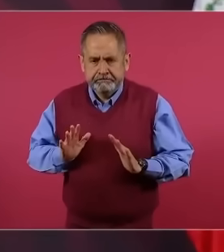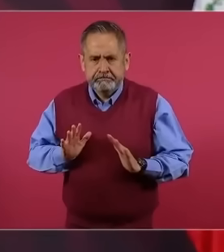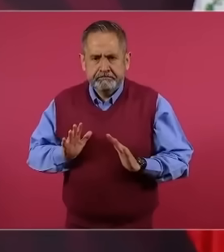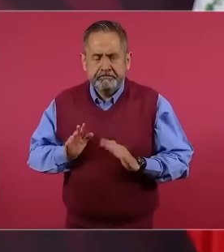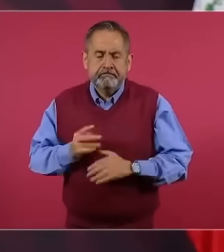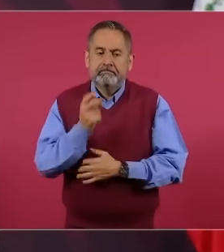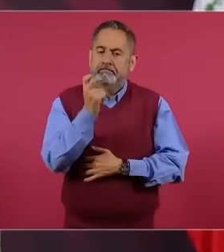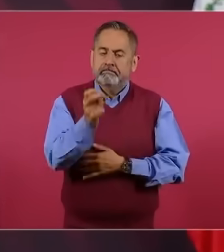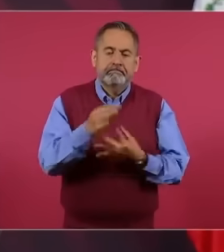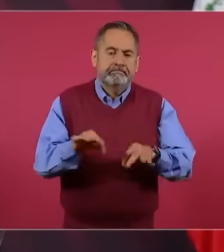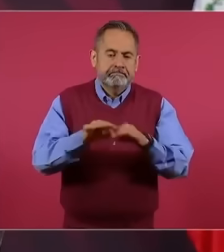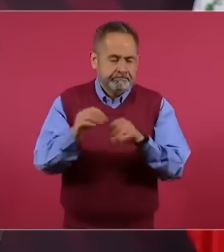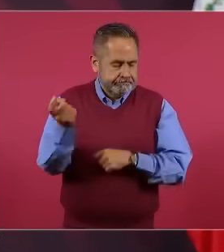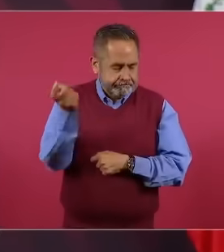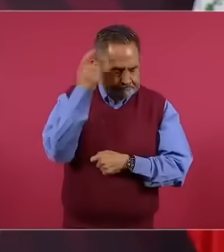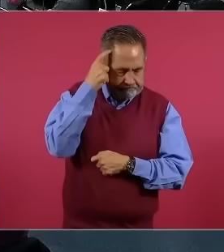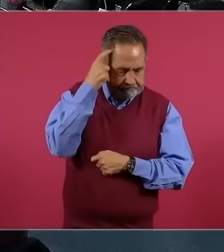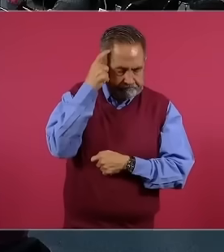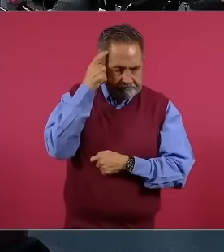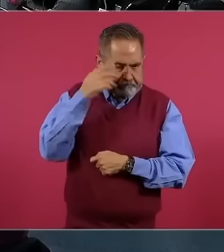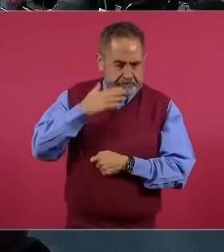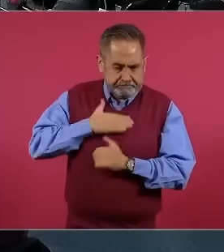Eso es importantísimo.